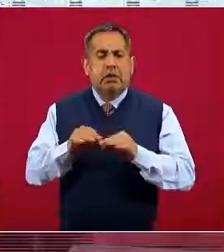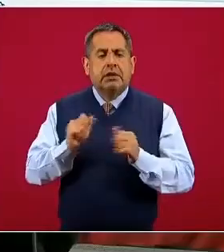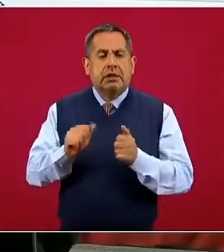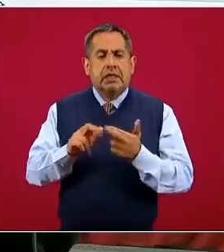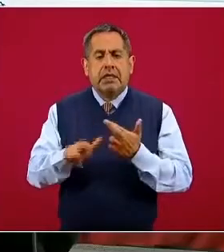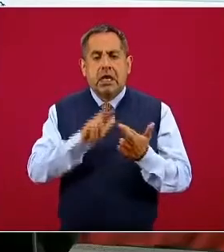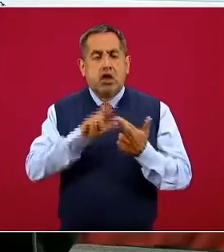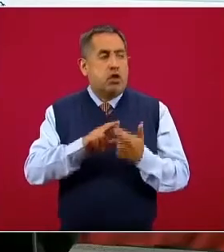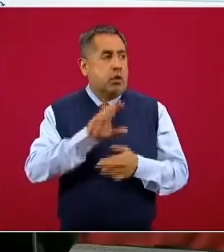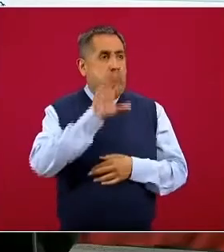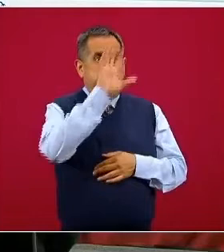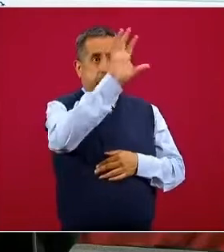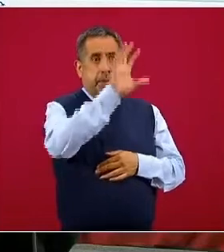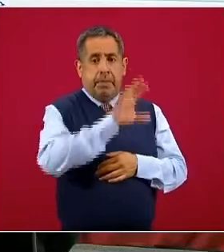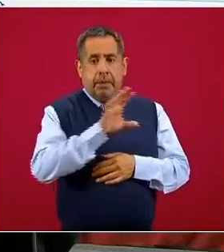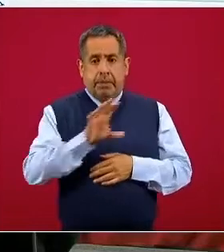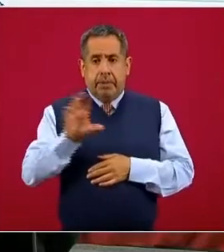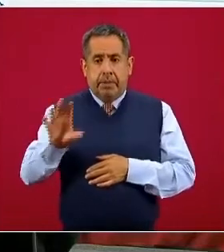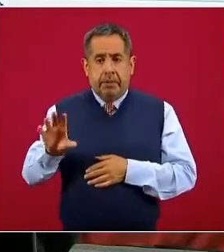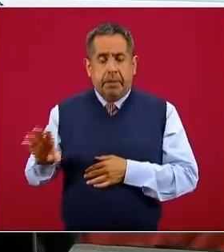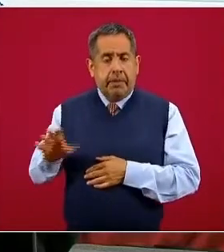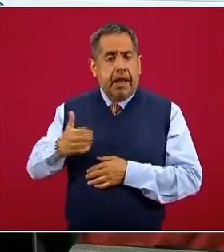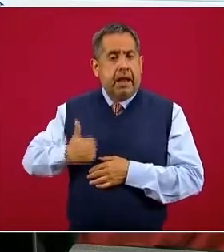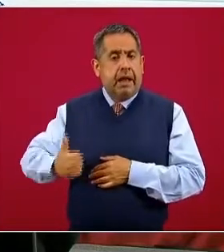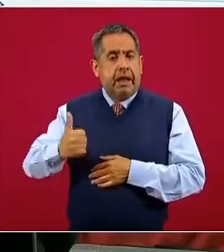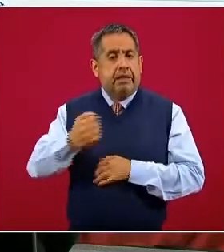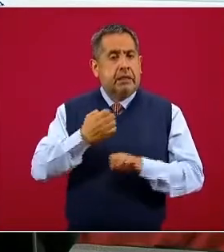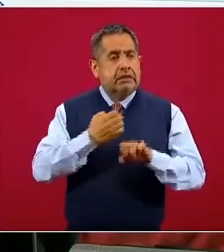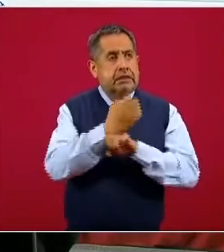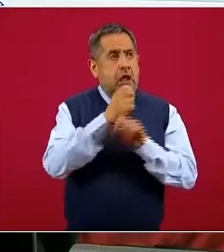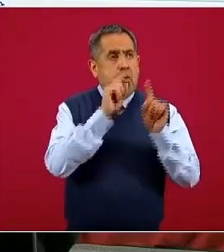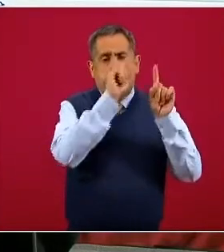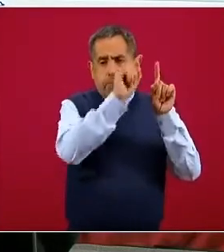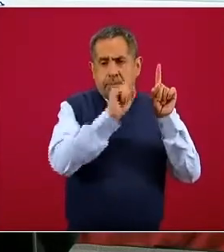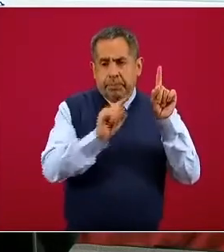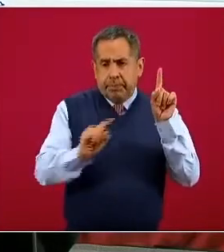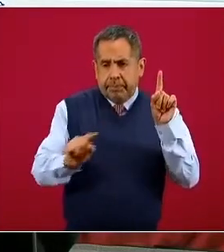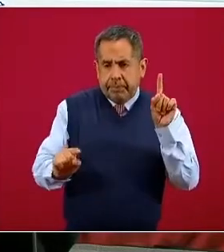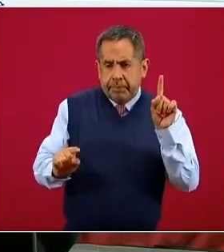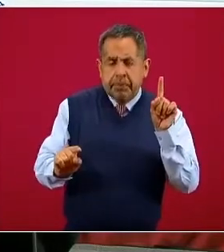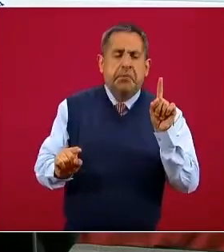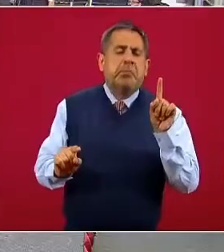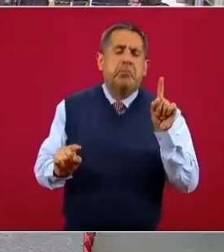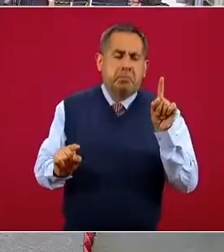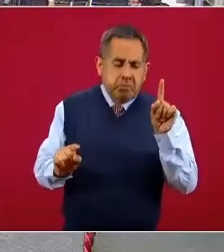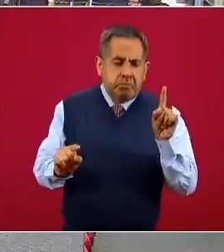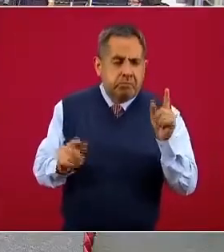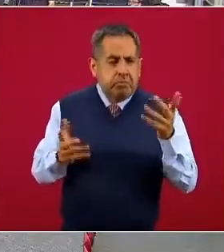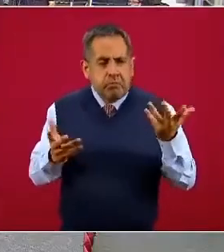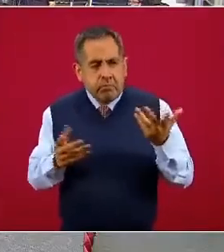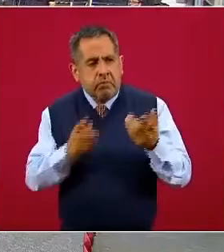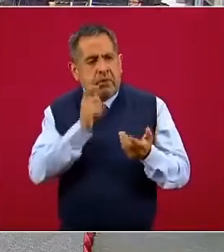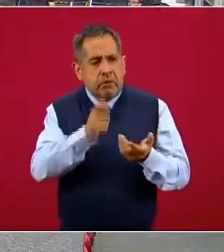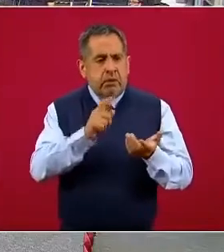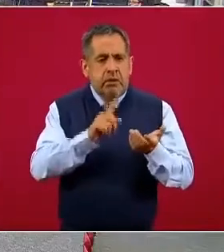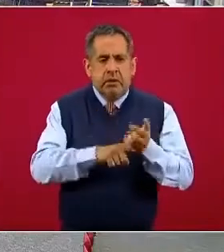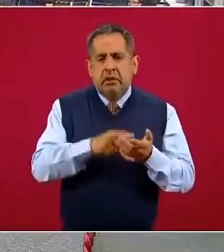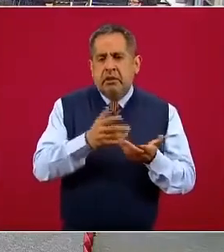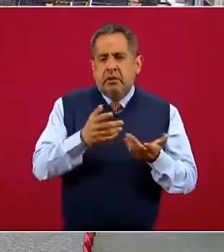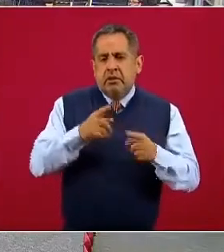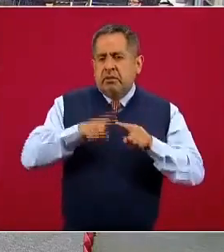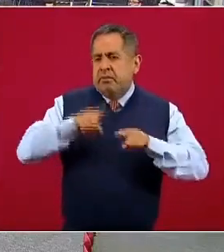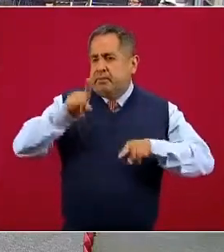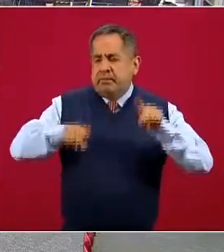esto es por entidad federativa, poder conducir las actividades que en su momento permitan